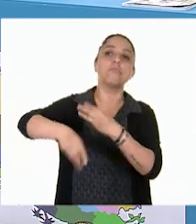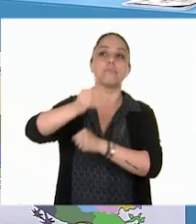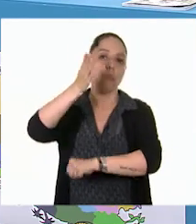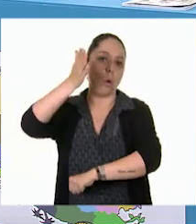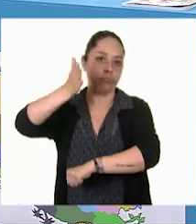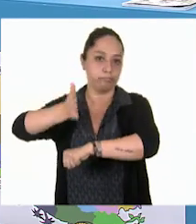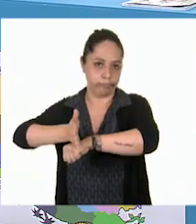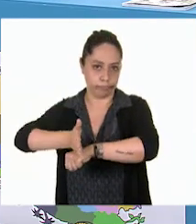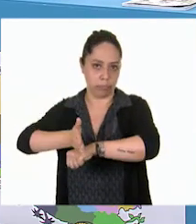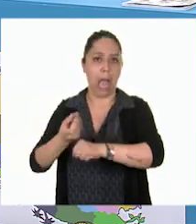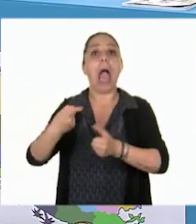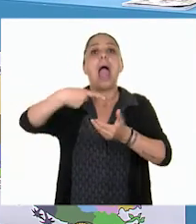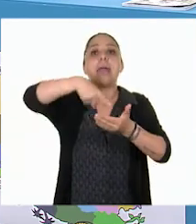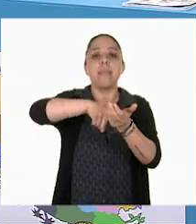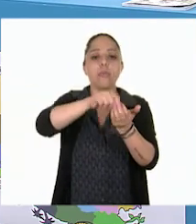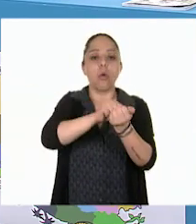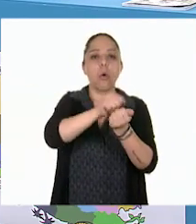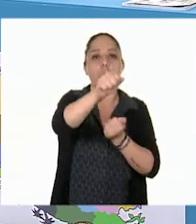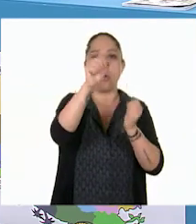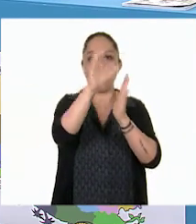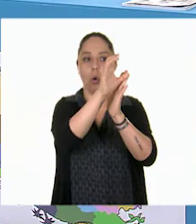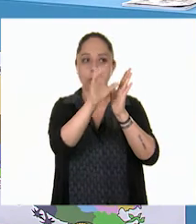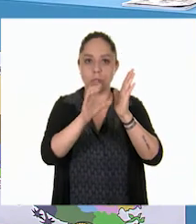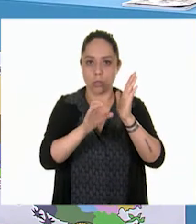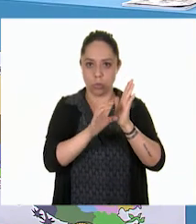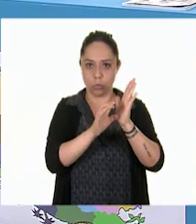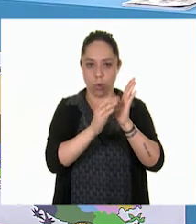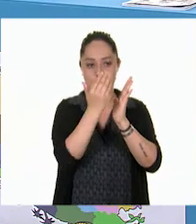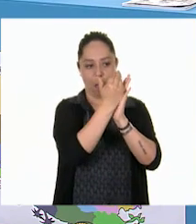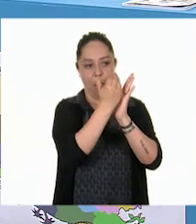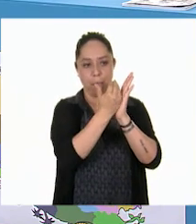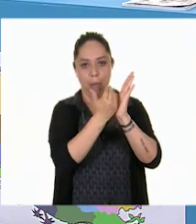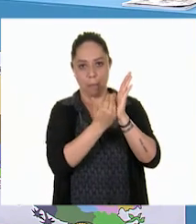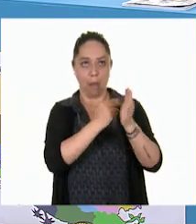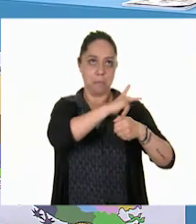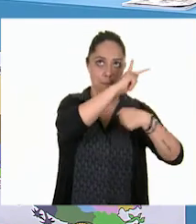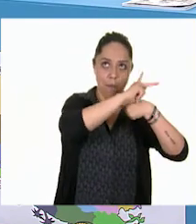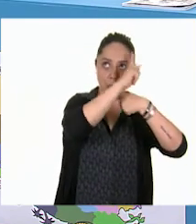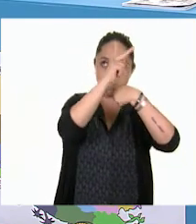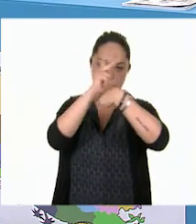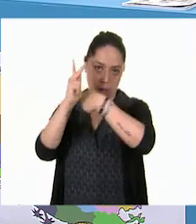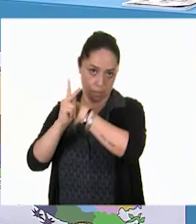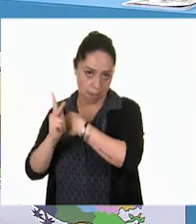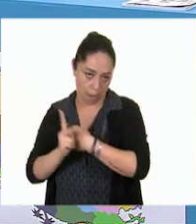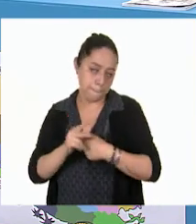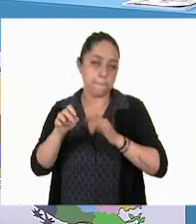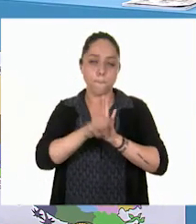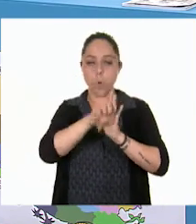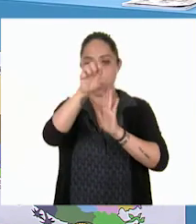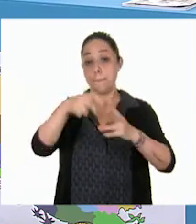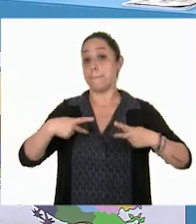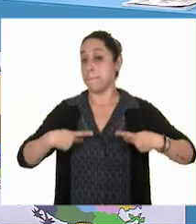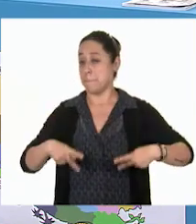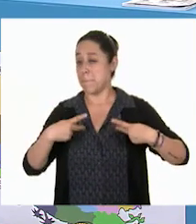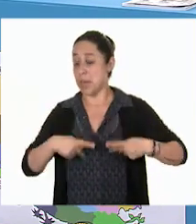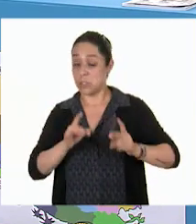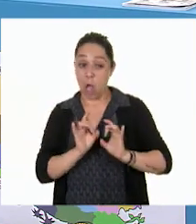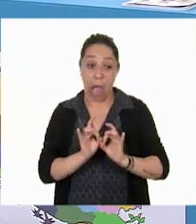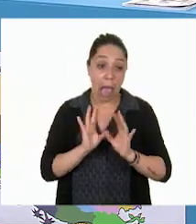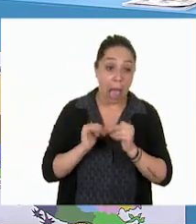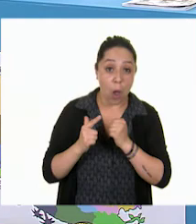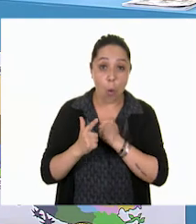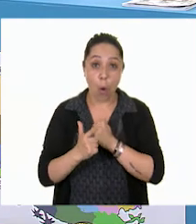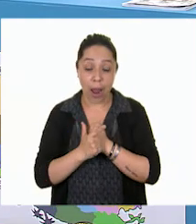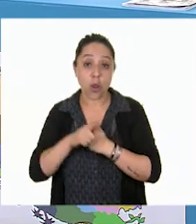la constitución política de cada país. Por ejemplo, si una persona comete un delito, esta será